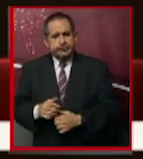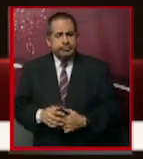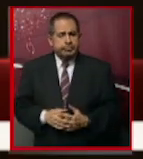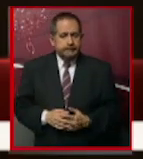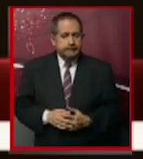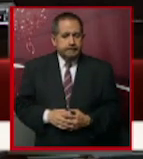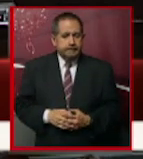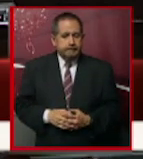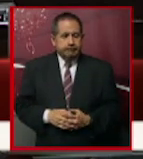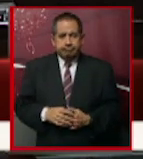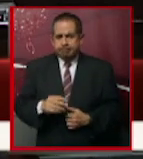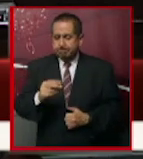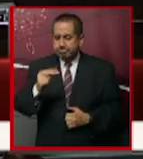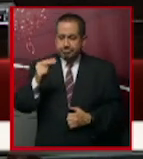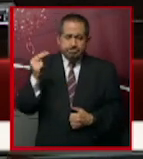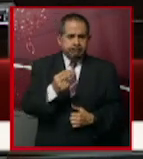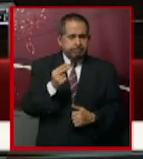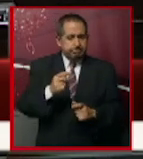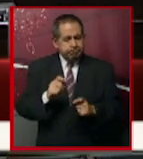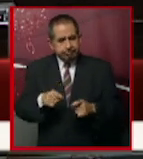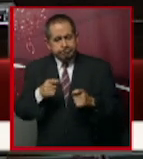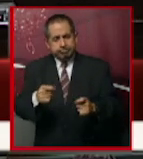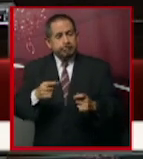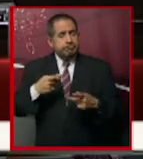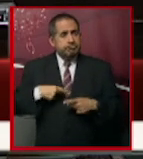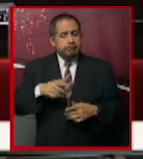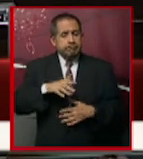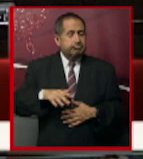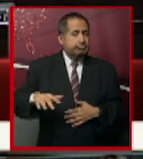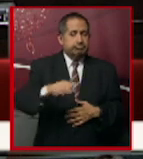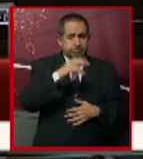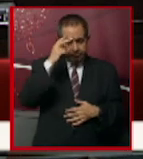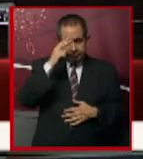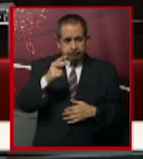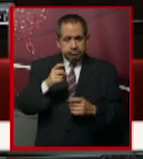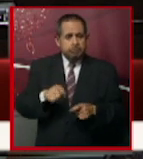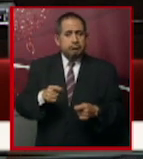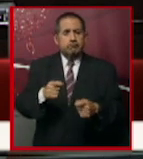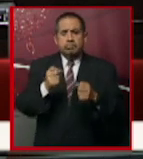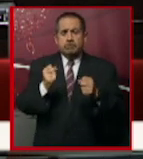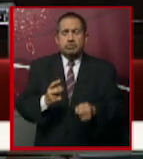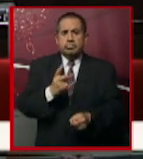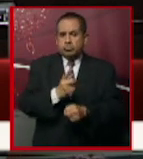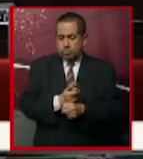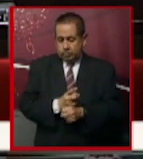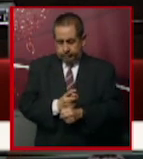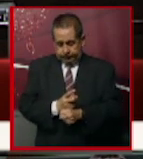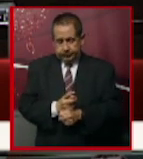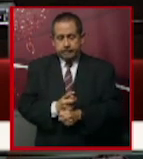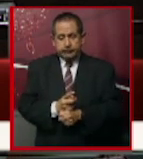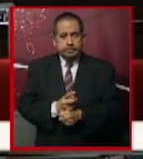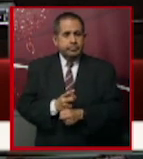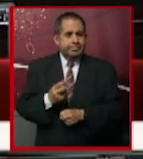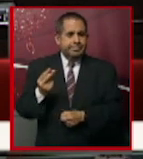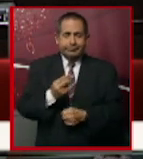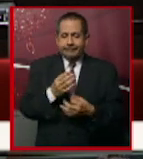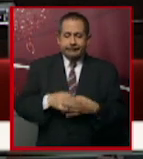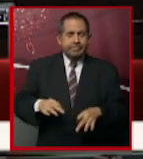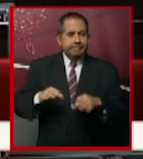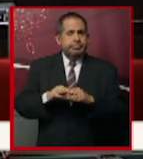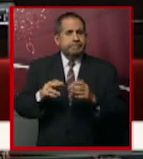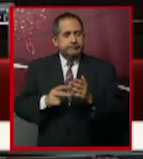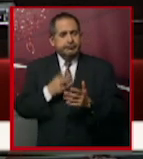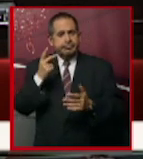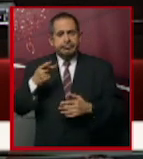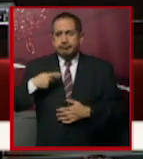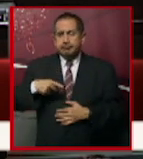Es urgente garantizarle al pueblo mexicano seguridad, que vuelva de nueva cuenta,